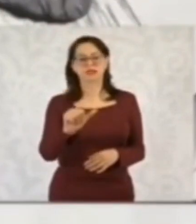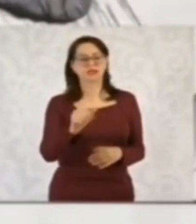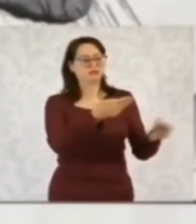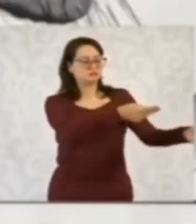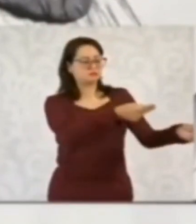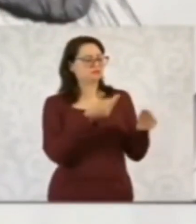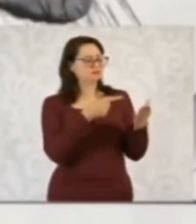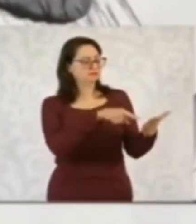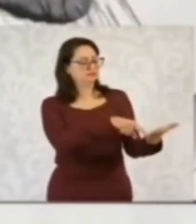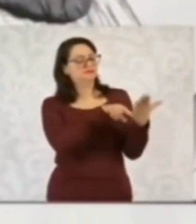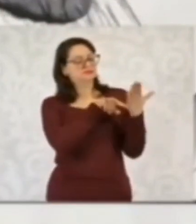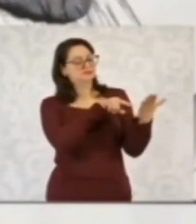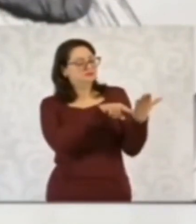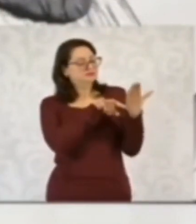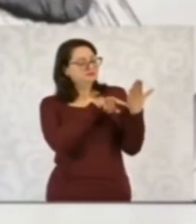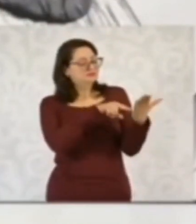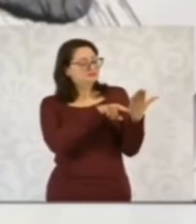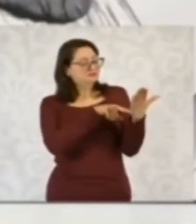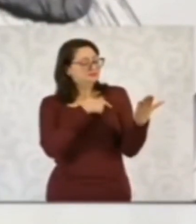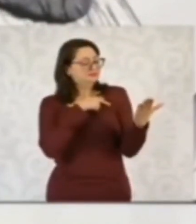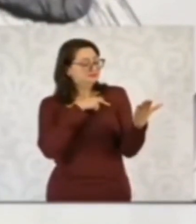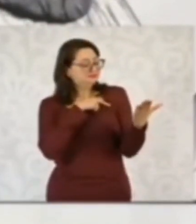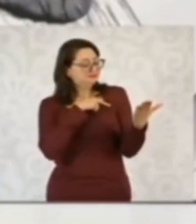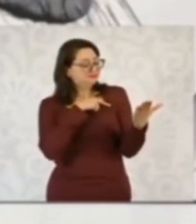de algunas